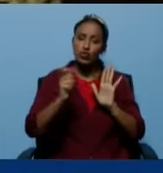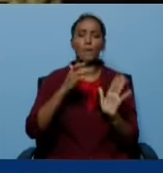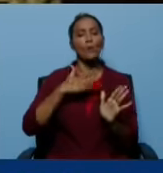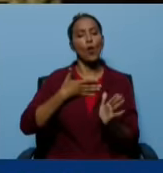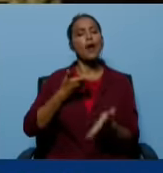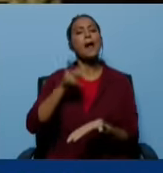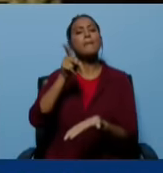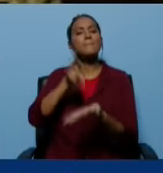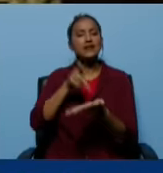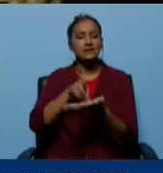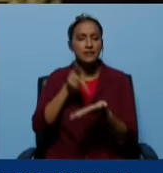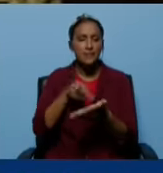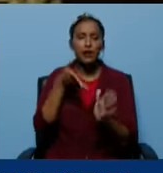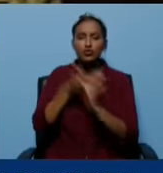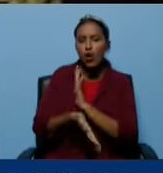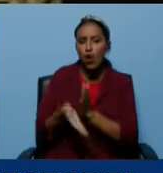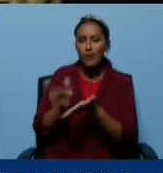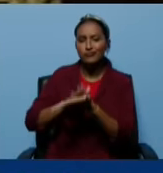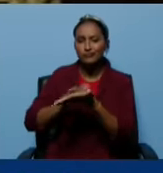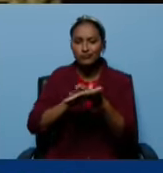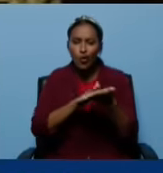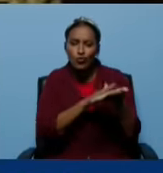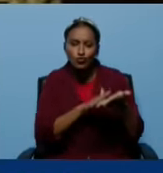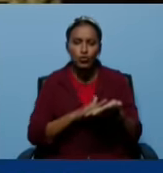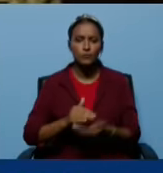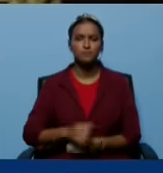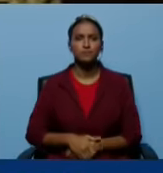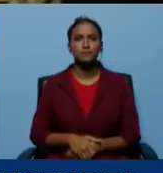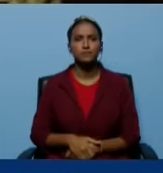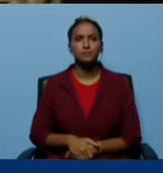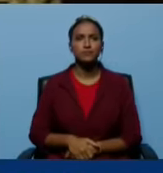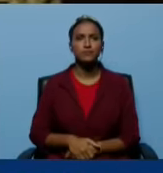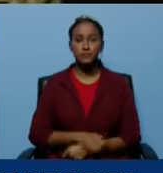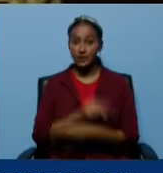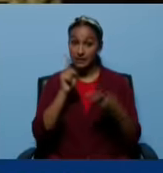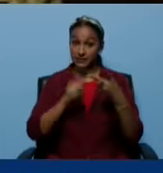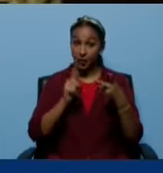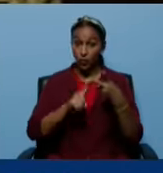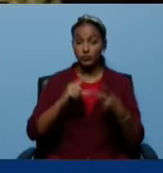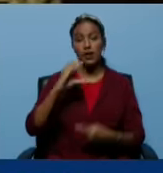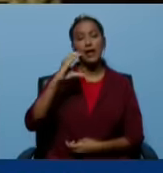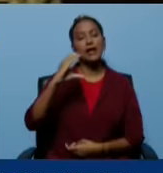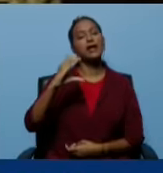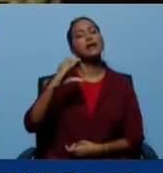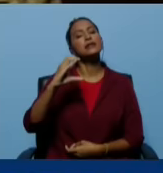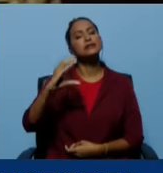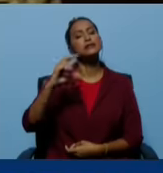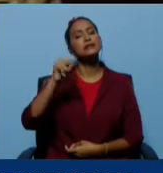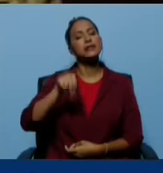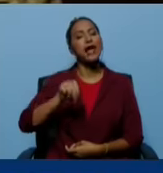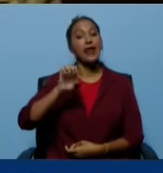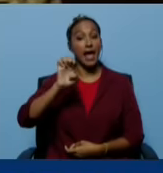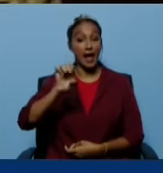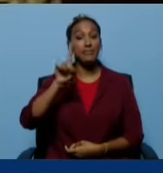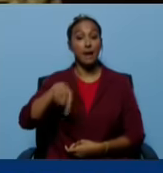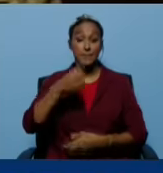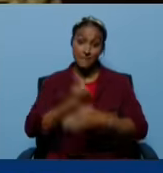Segundo, que el Consejo Nacional Electoral, como órgano rector y máxima autoridad del